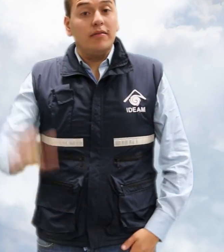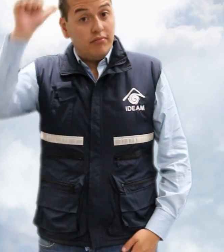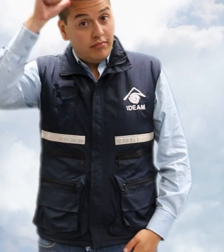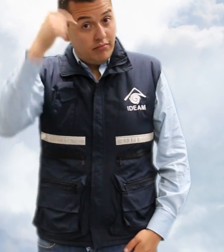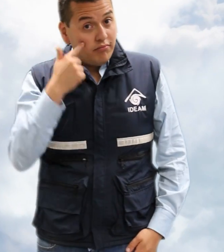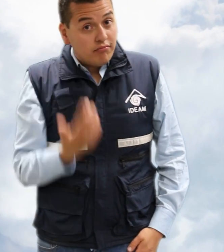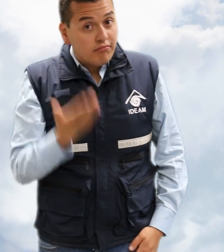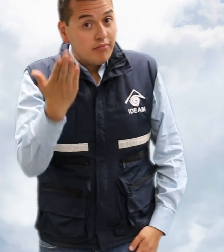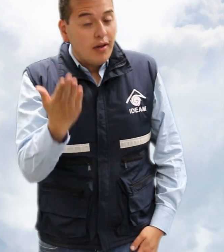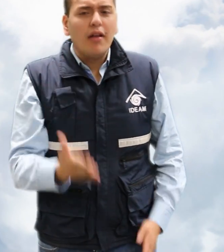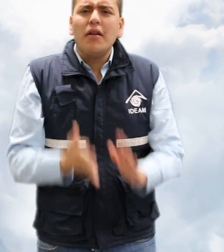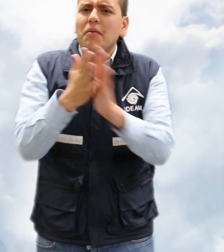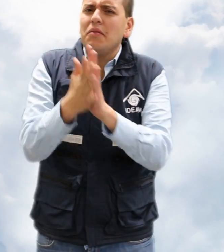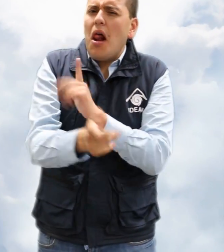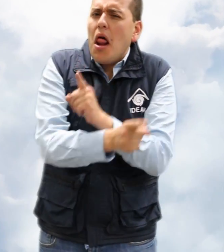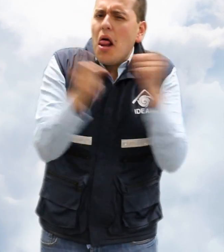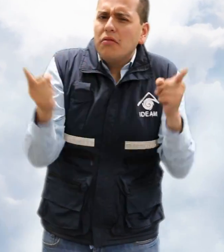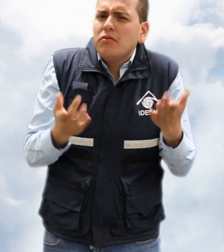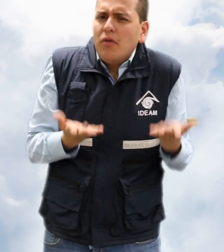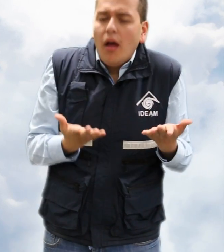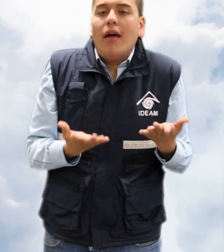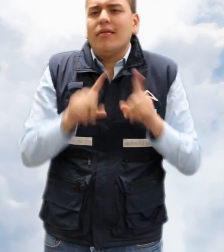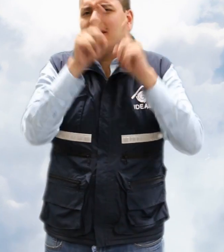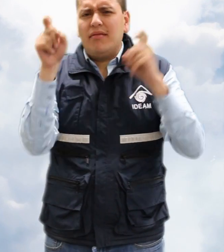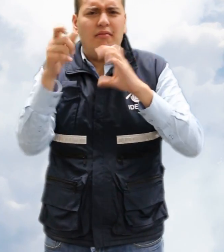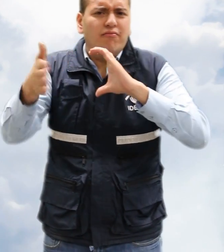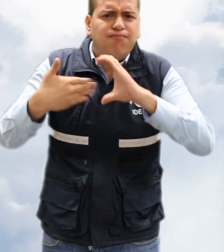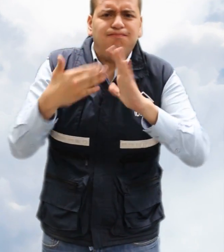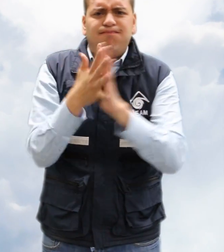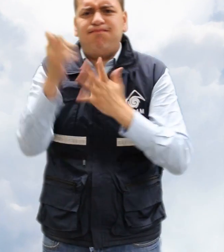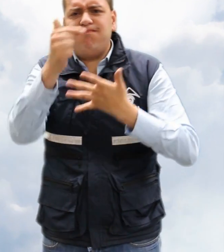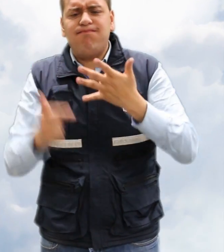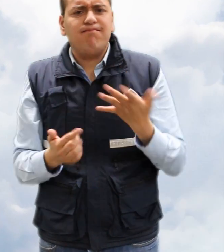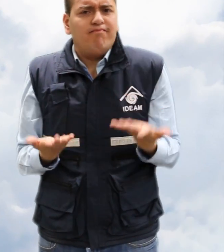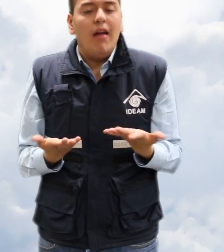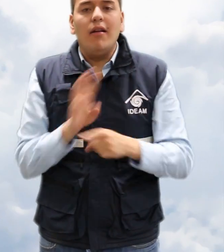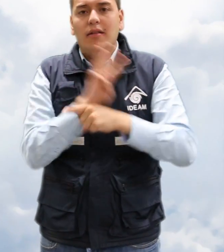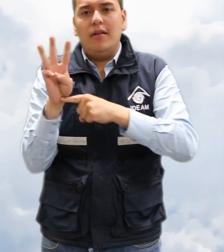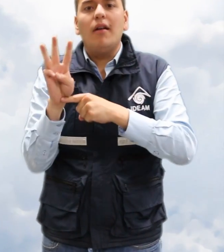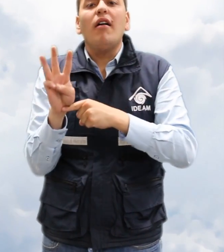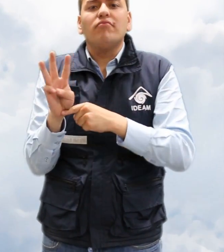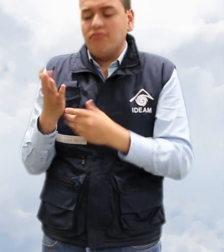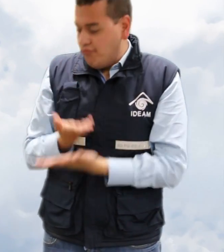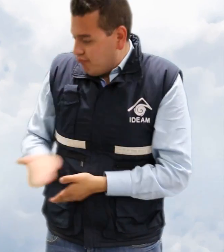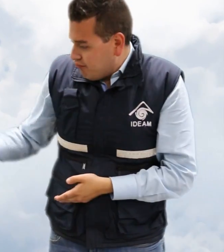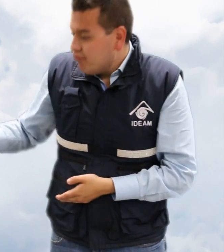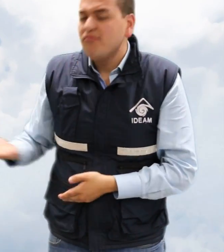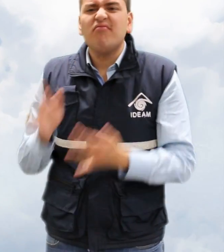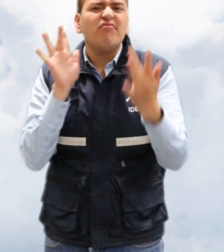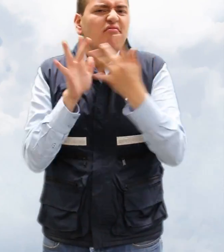Recuerden que pueden obtener mayor información sobre las condiciones hidrometeorológicas consultando la página de internet www